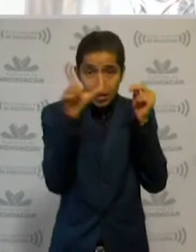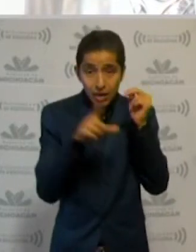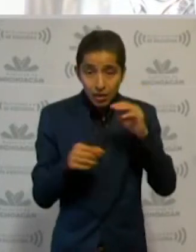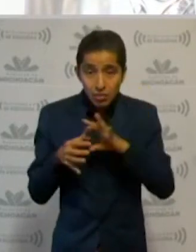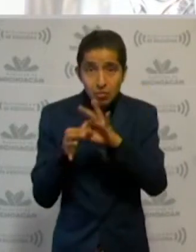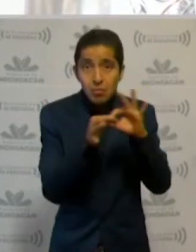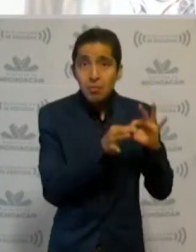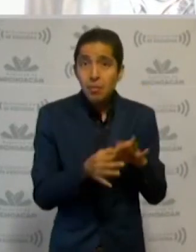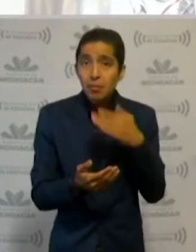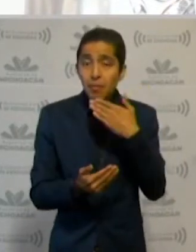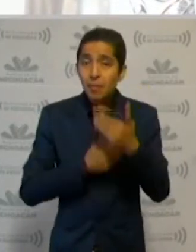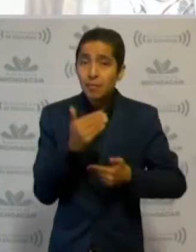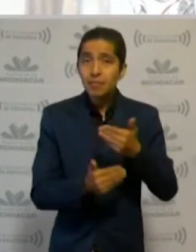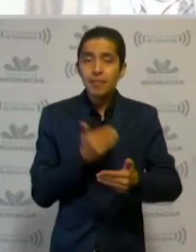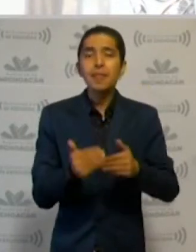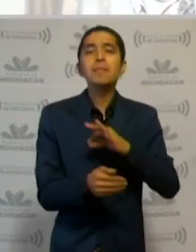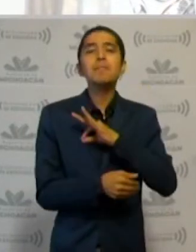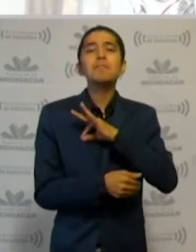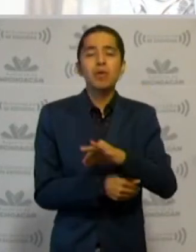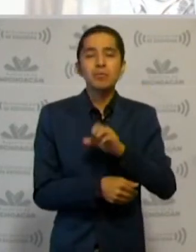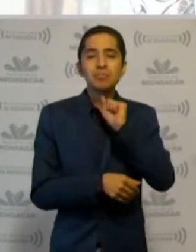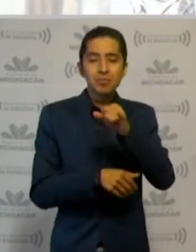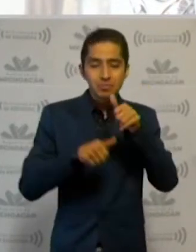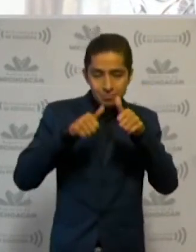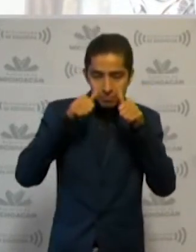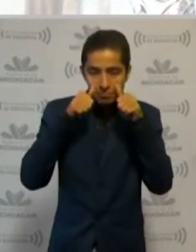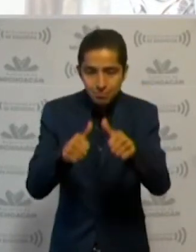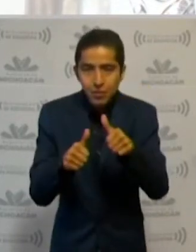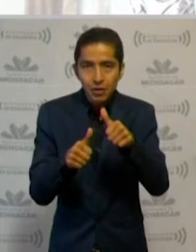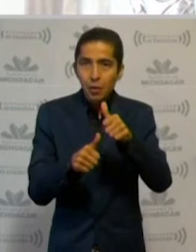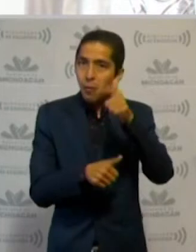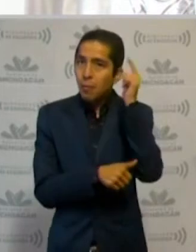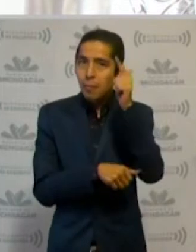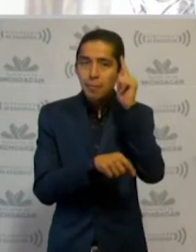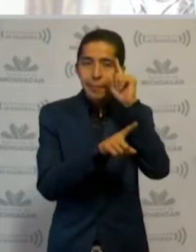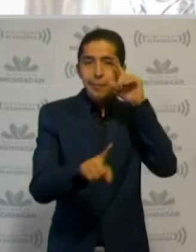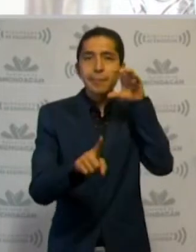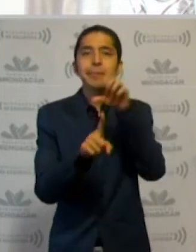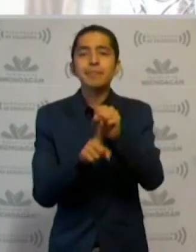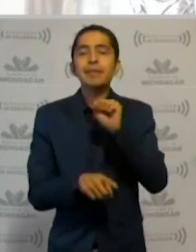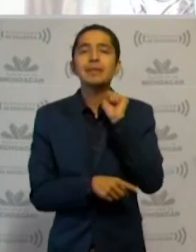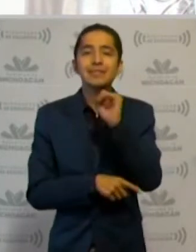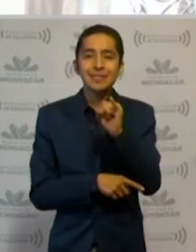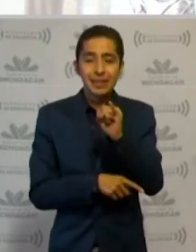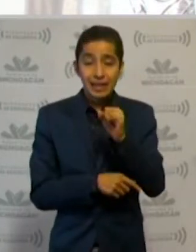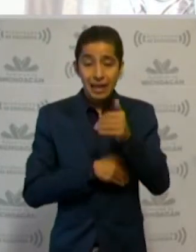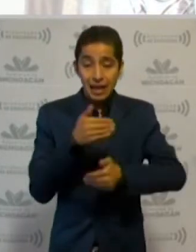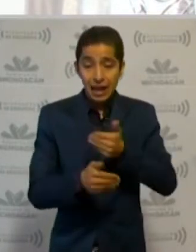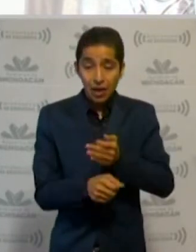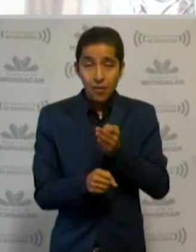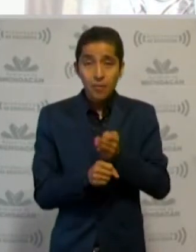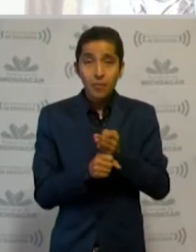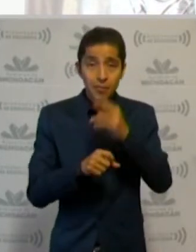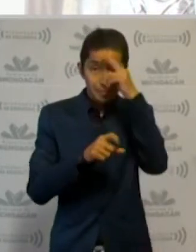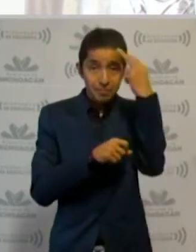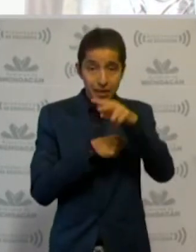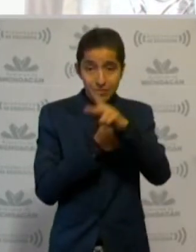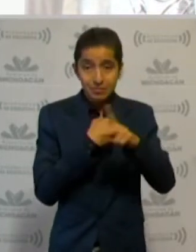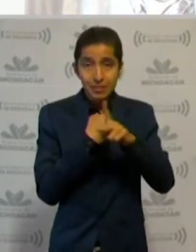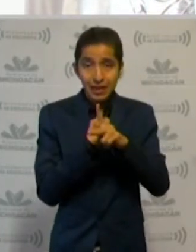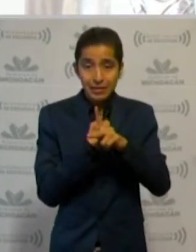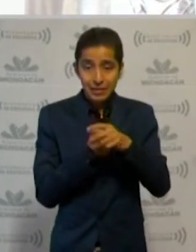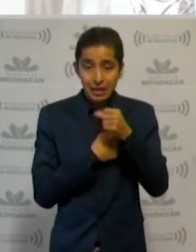podremos hacerle frente y atender de manera exitosa el gran reto que tiene méxico frente a